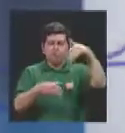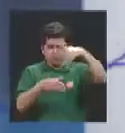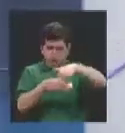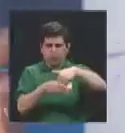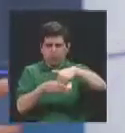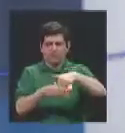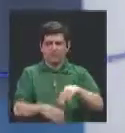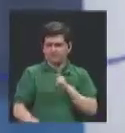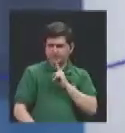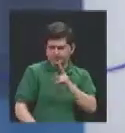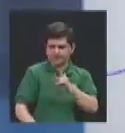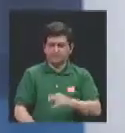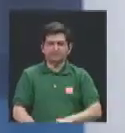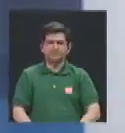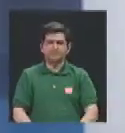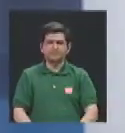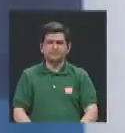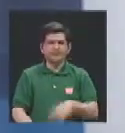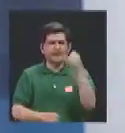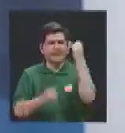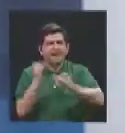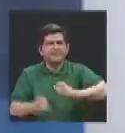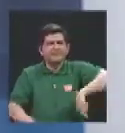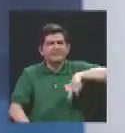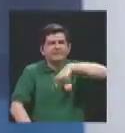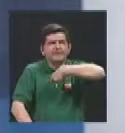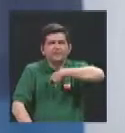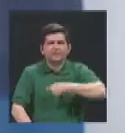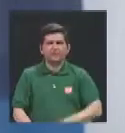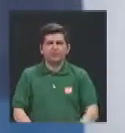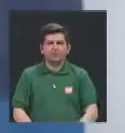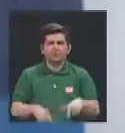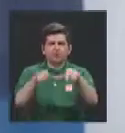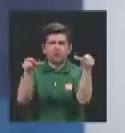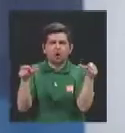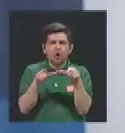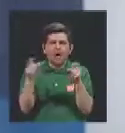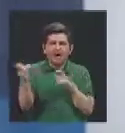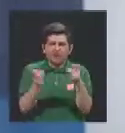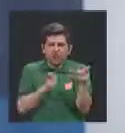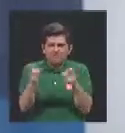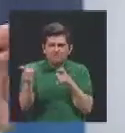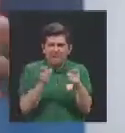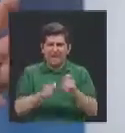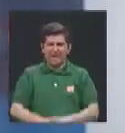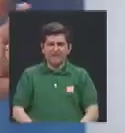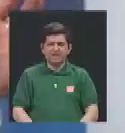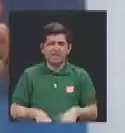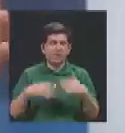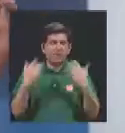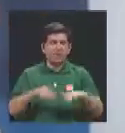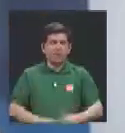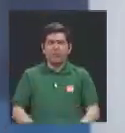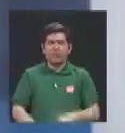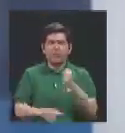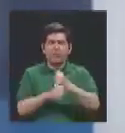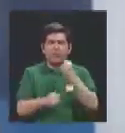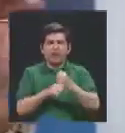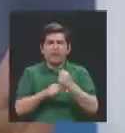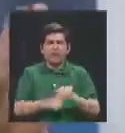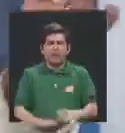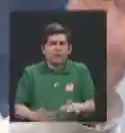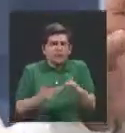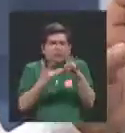Nosotros somos producción, más que todo, ¿verdad? Y acabamos siendo location manager porque son